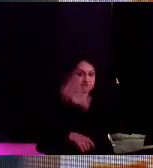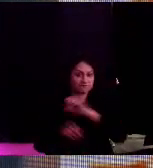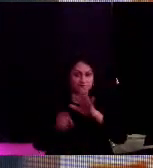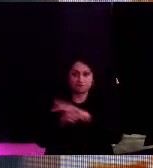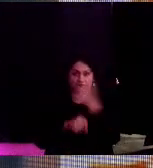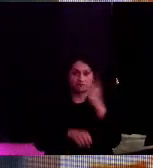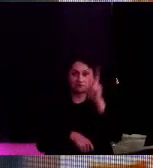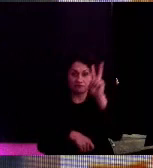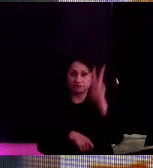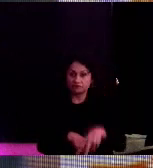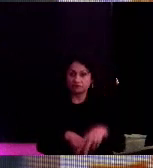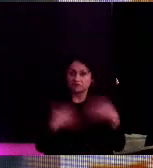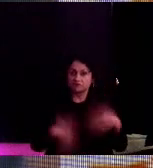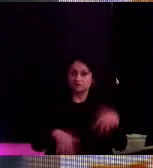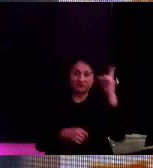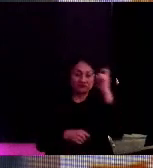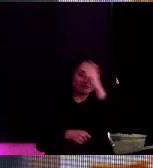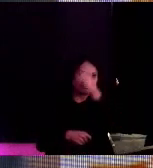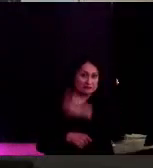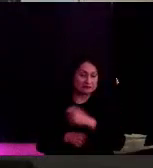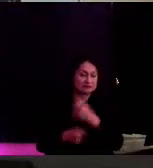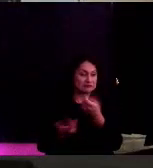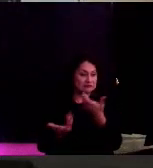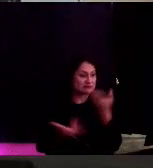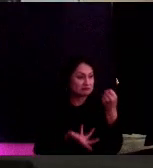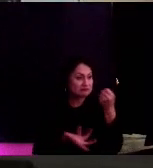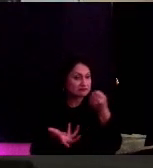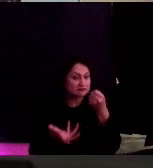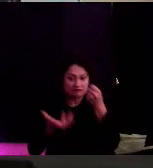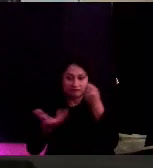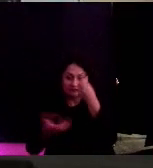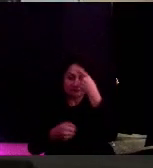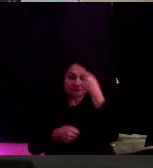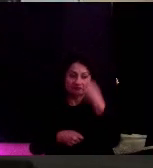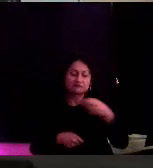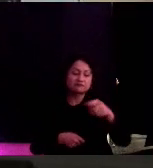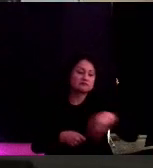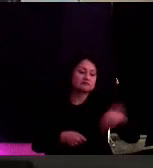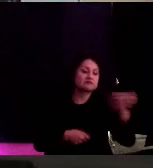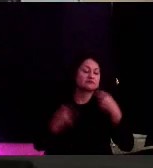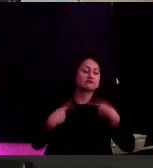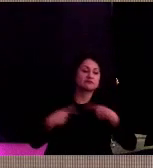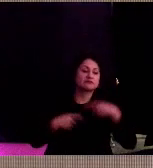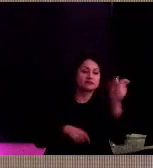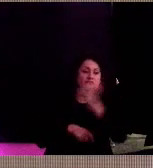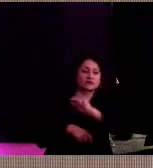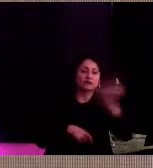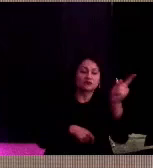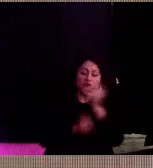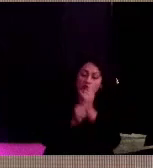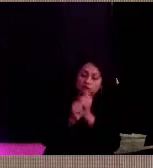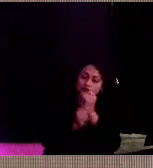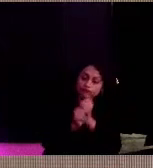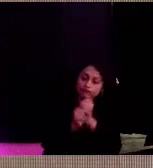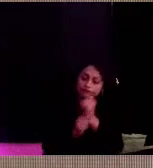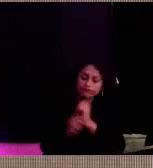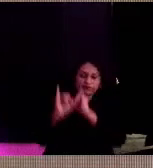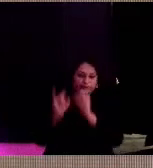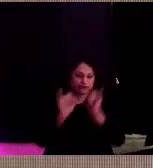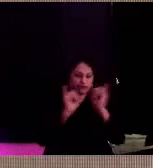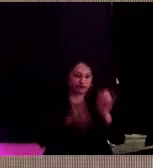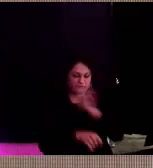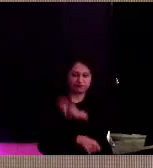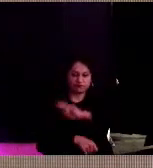muchos recursos, como por ejemplo para llevar a cabo peritajes independientes que a las familias